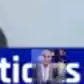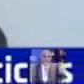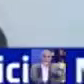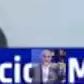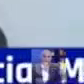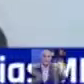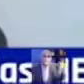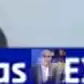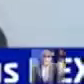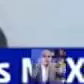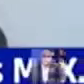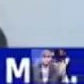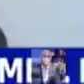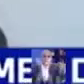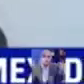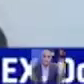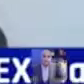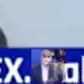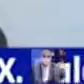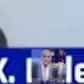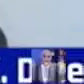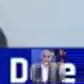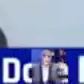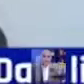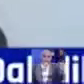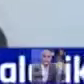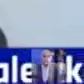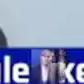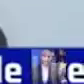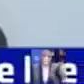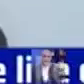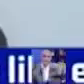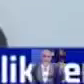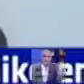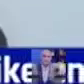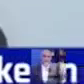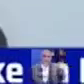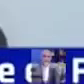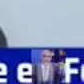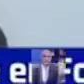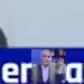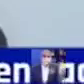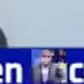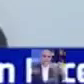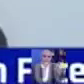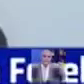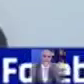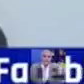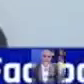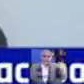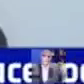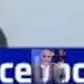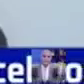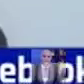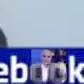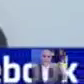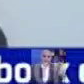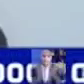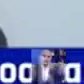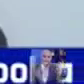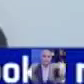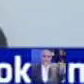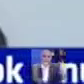tapete, que fue como se colocó Loret de Mola en esa entrevista en Latinus, que le ordenó, pues bueno,